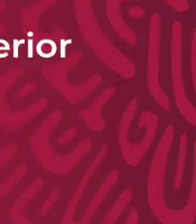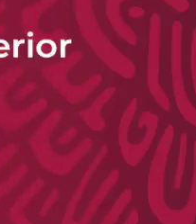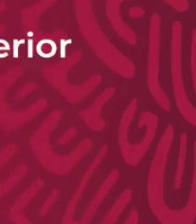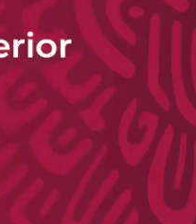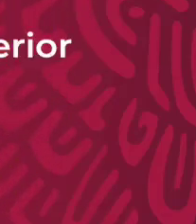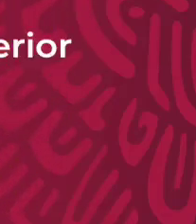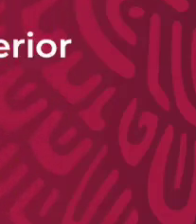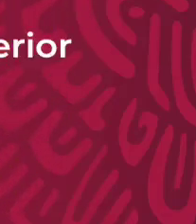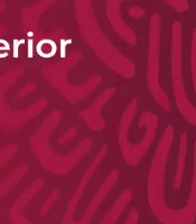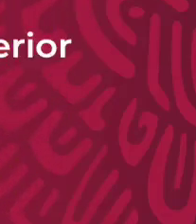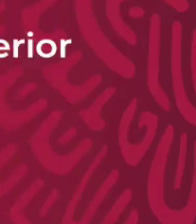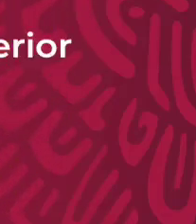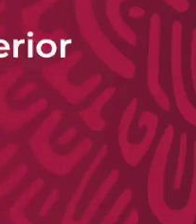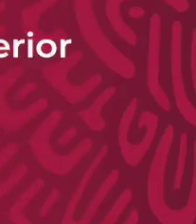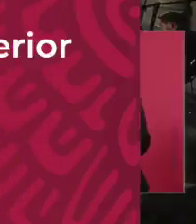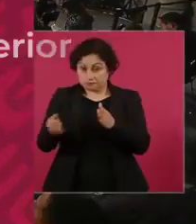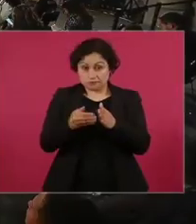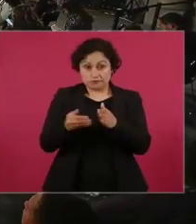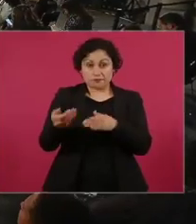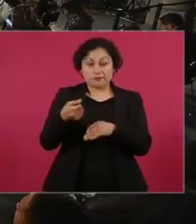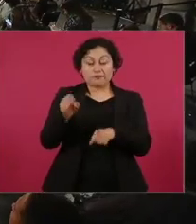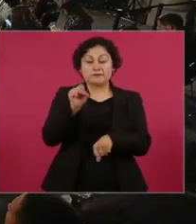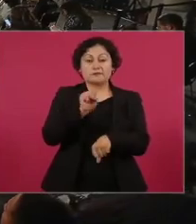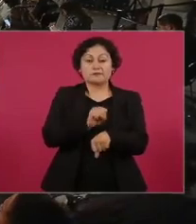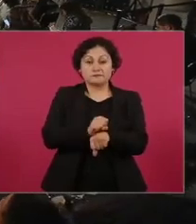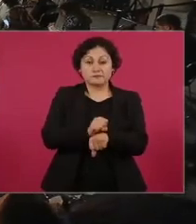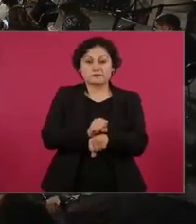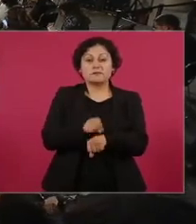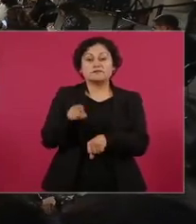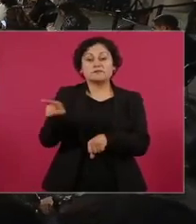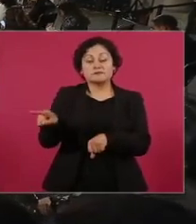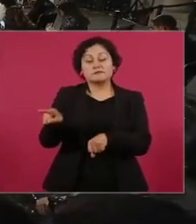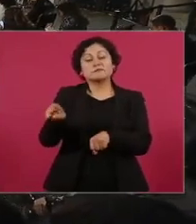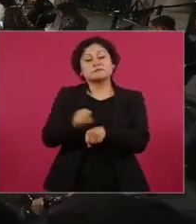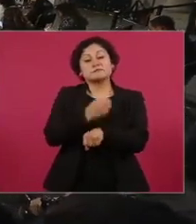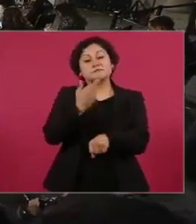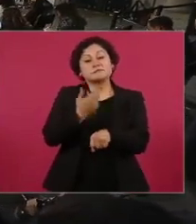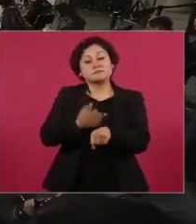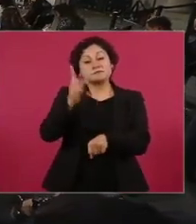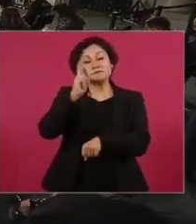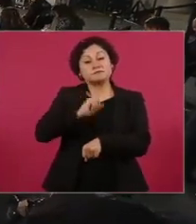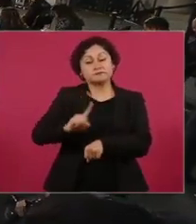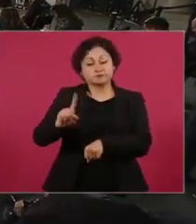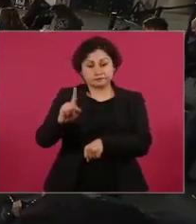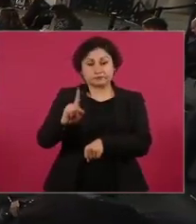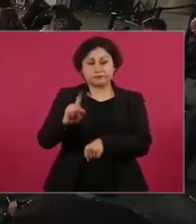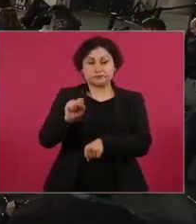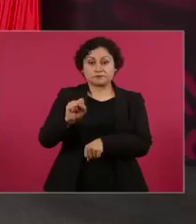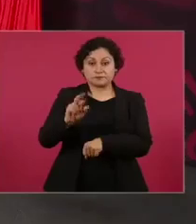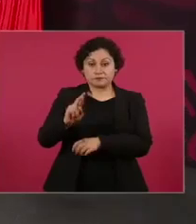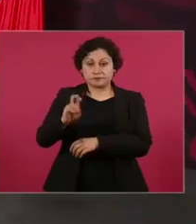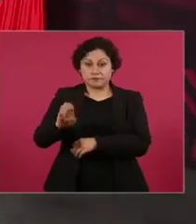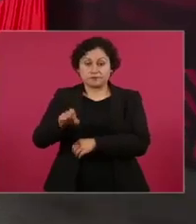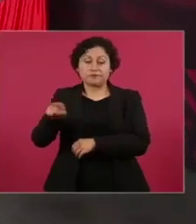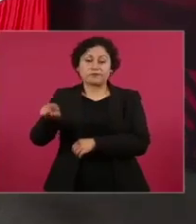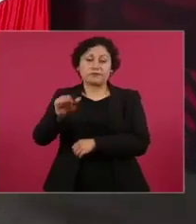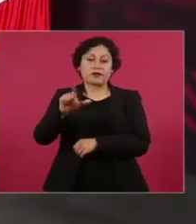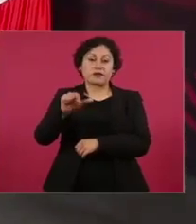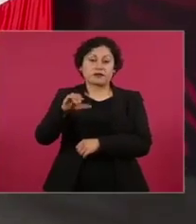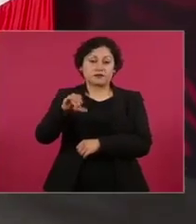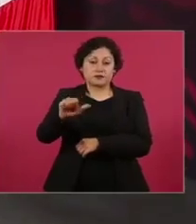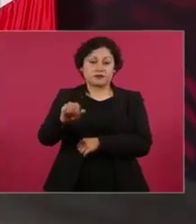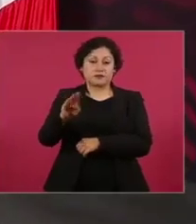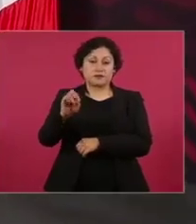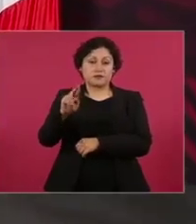Precisamente esta semana va la secretaria de Relaciones Exteriores, Alicia Bárcena, va a Washington y va a